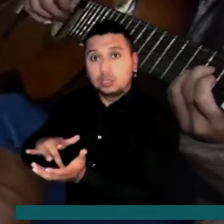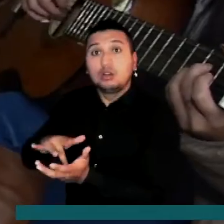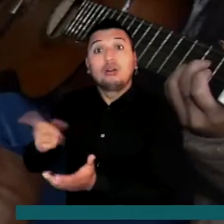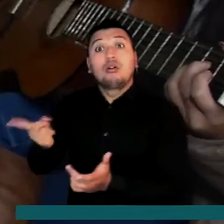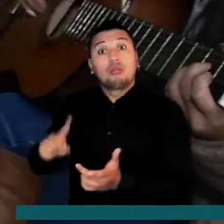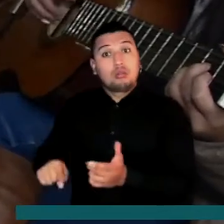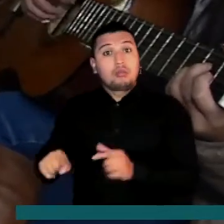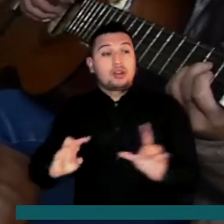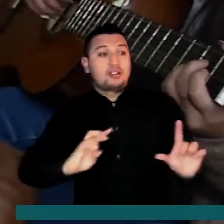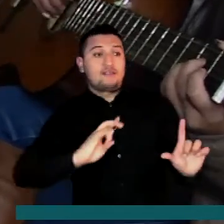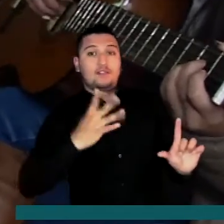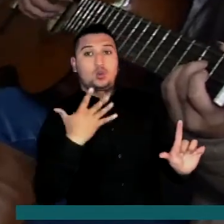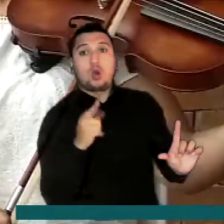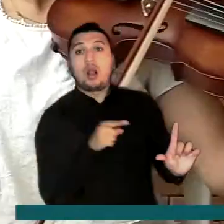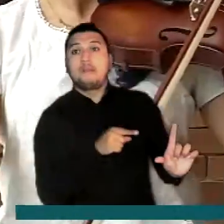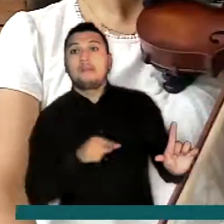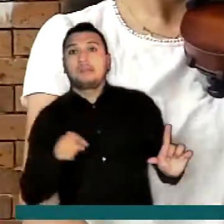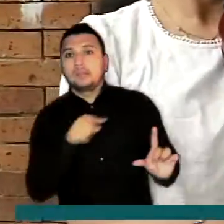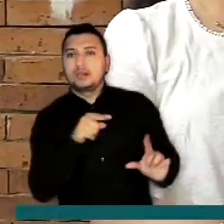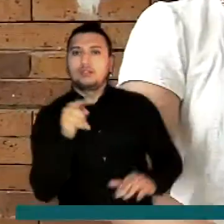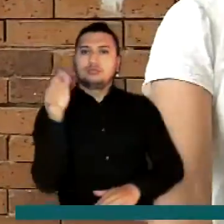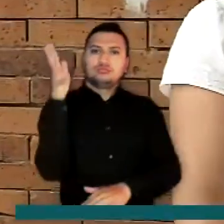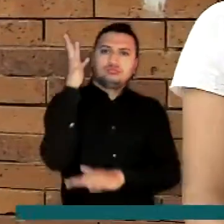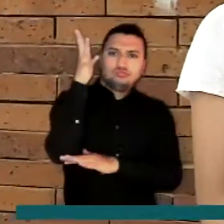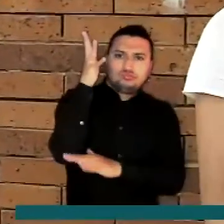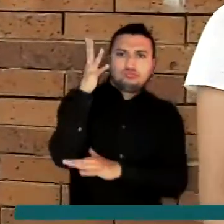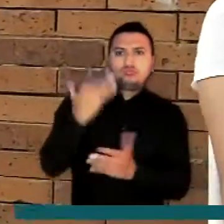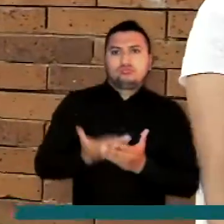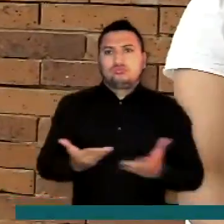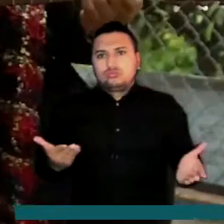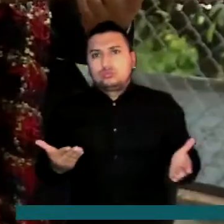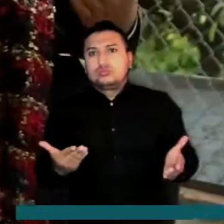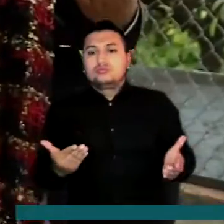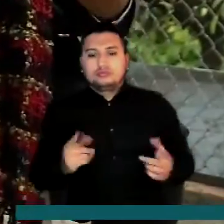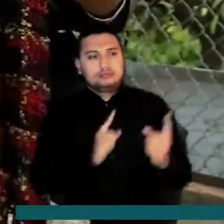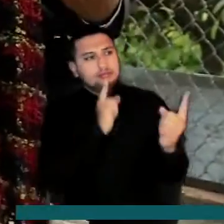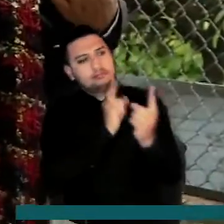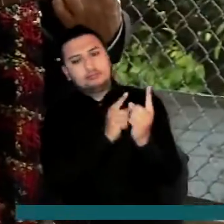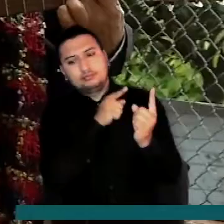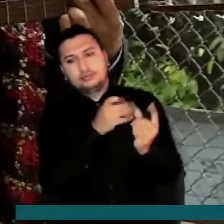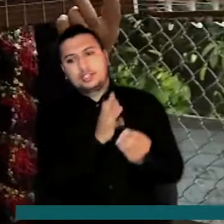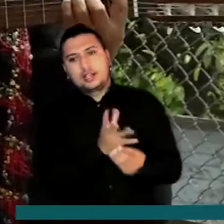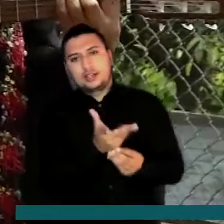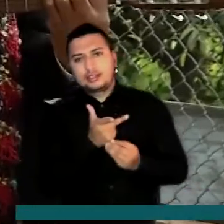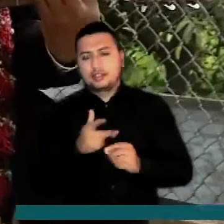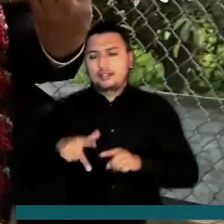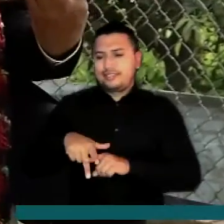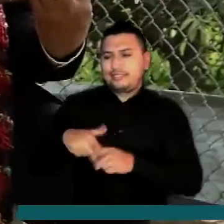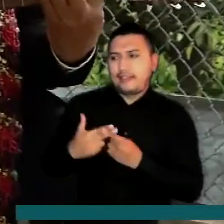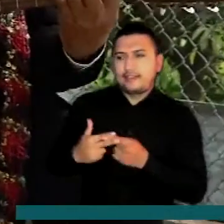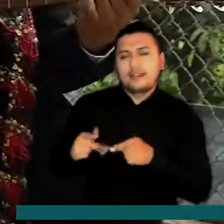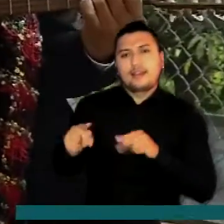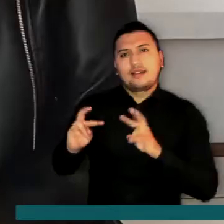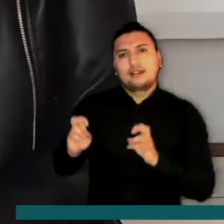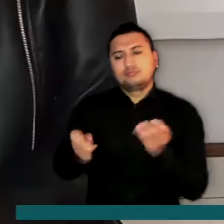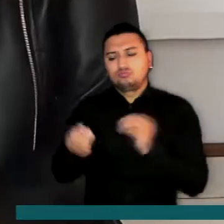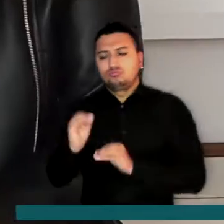como charlas más íntimas, más cercanas con los artistas, talleres de composición, talleres de